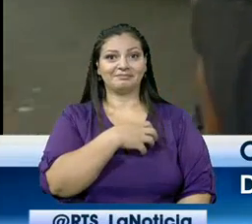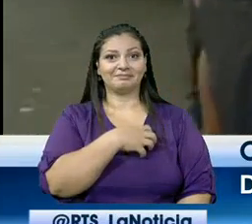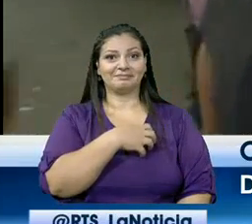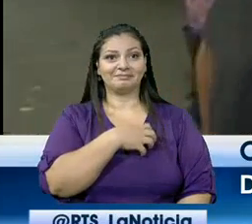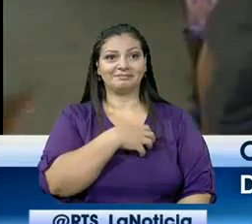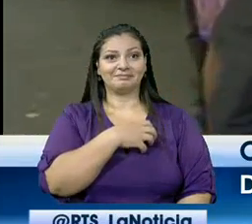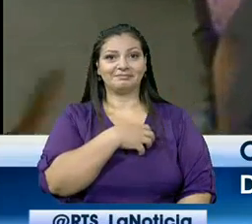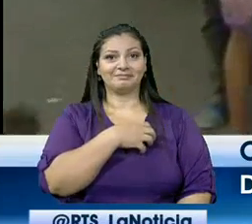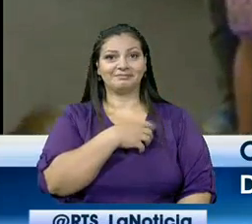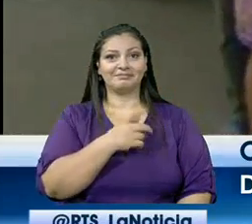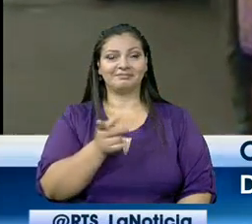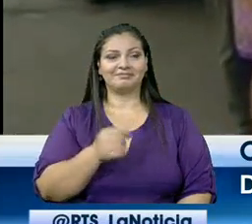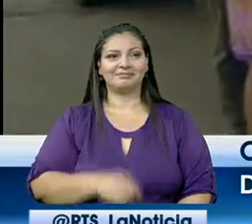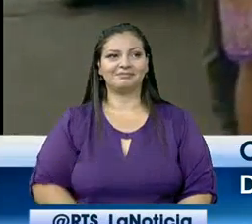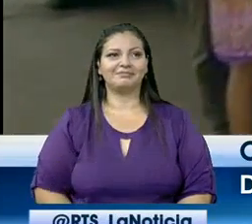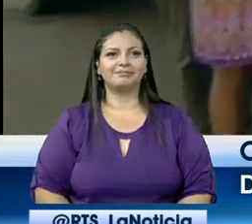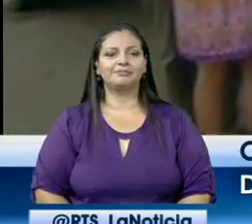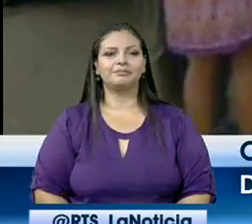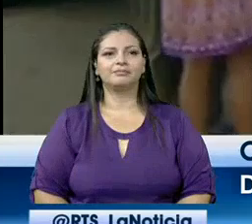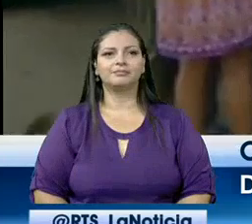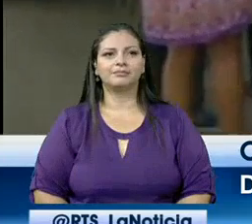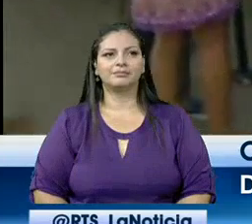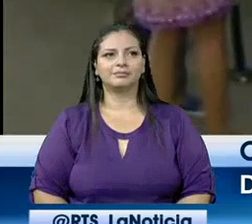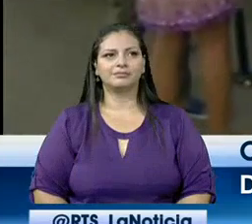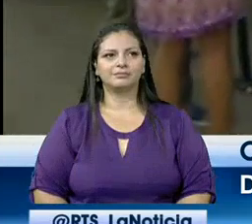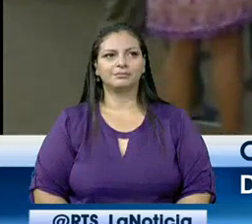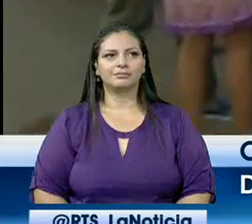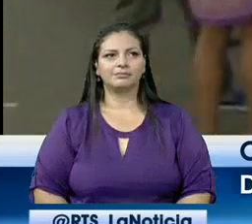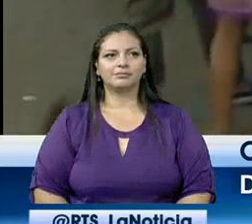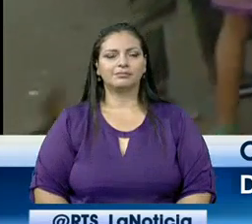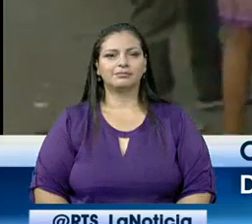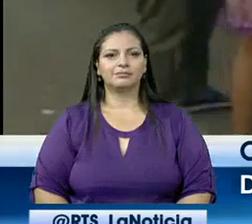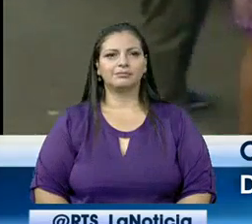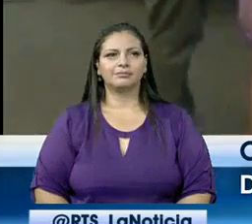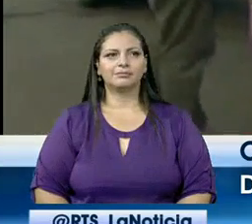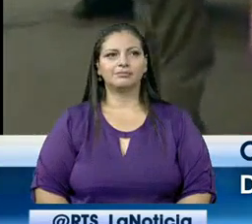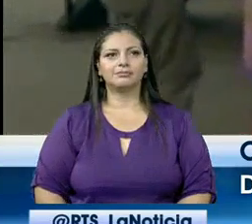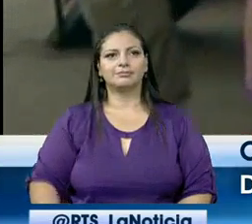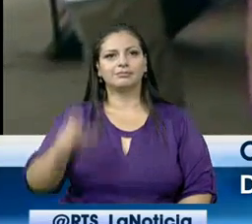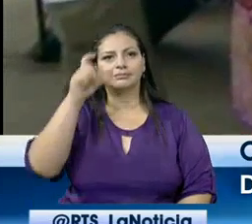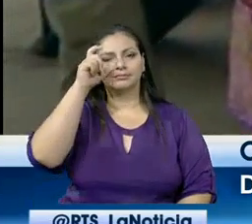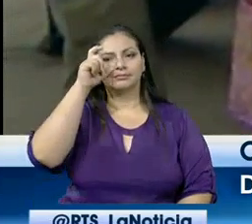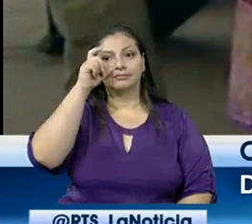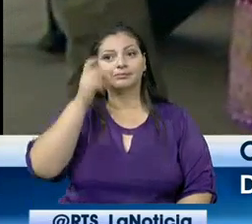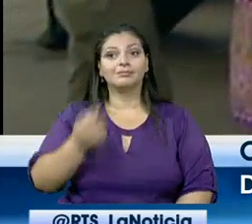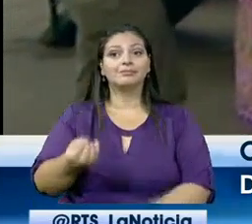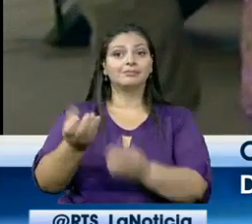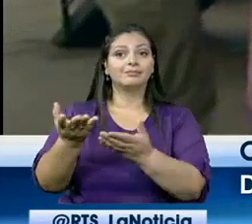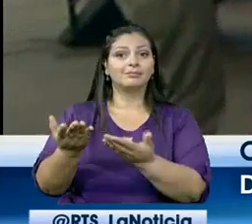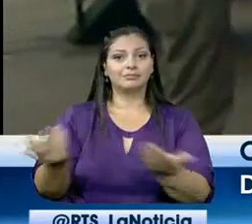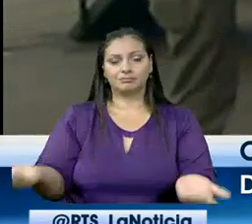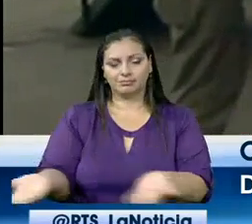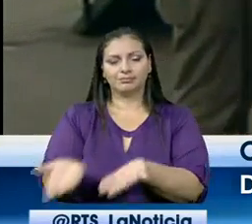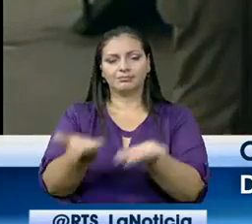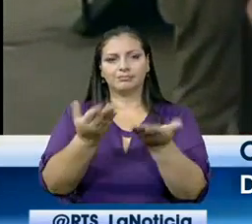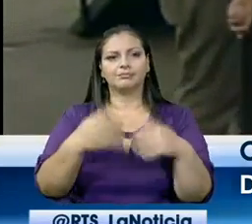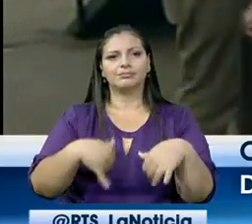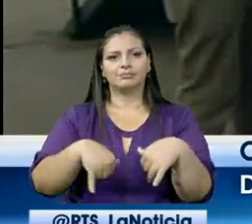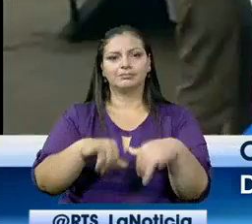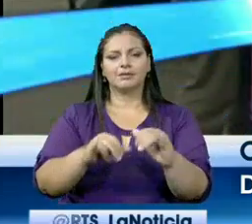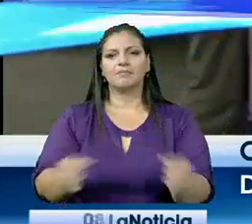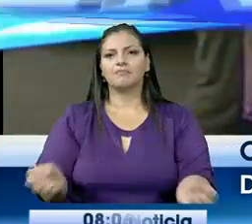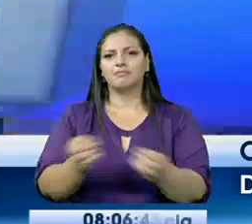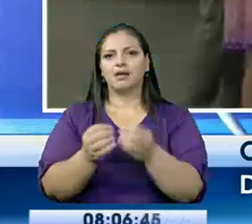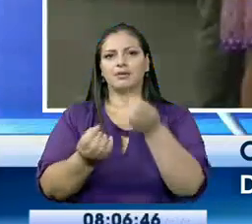Barcelonista, la mascotita. Bueno, en todo caso, nosotros, con este detalle... Hugo, seguimos en estudios. Ustedes continúen con mayor